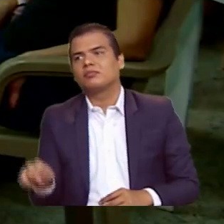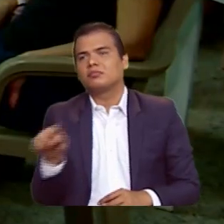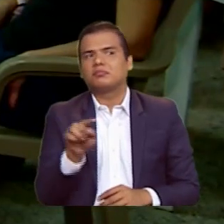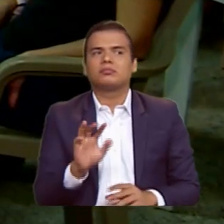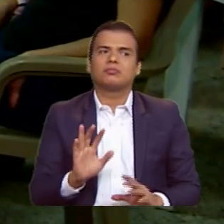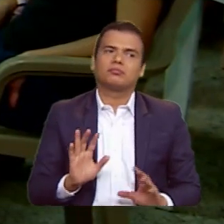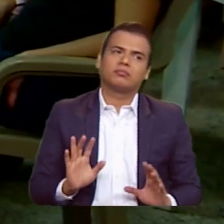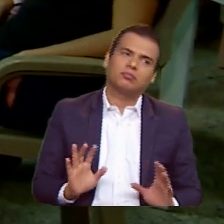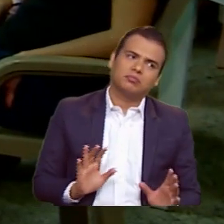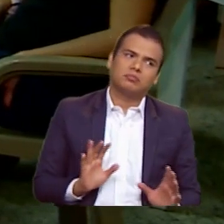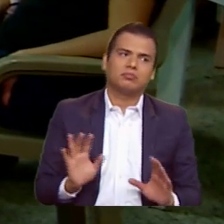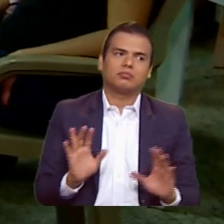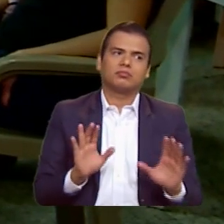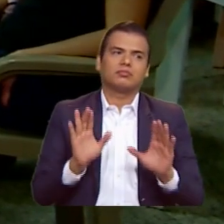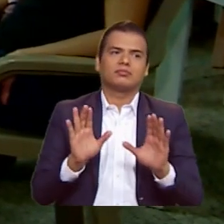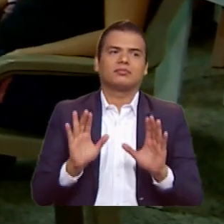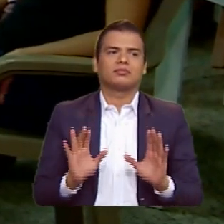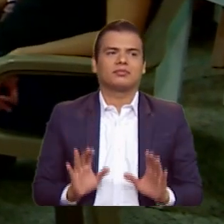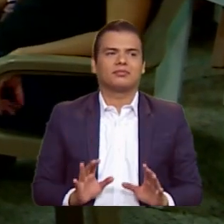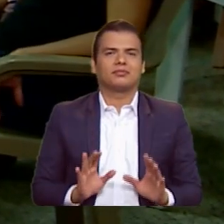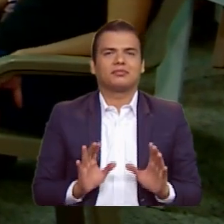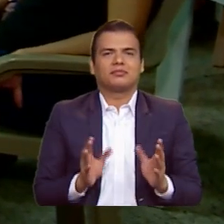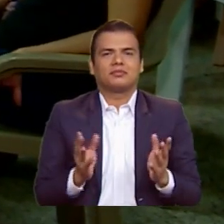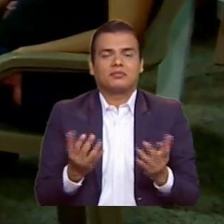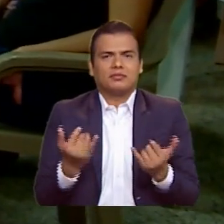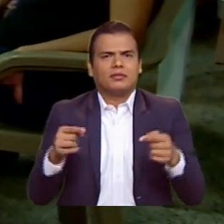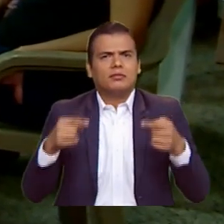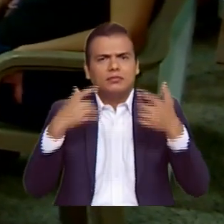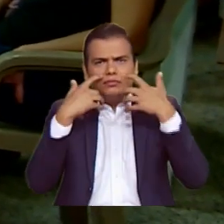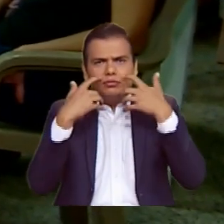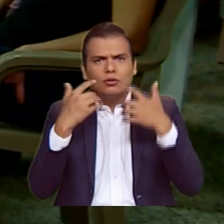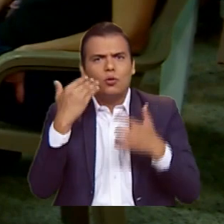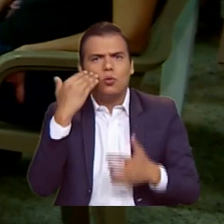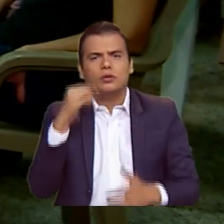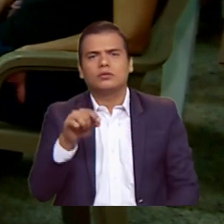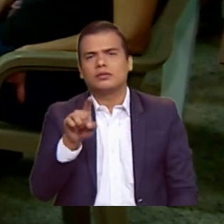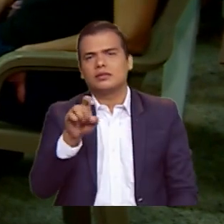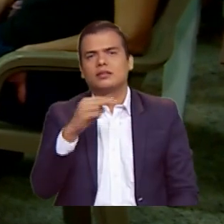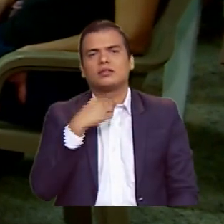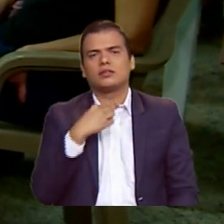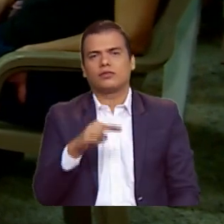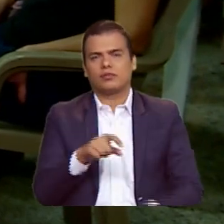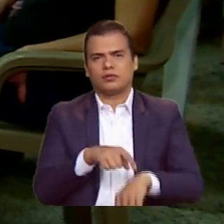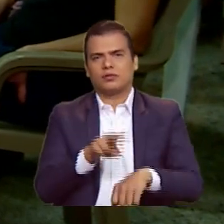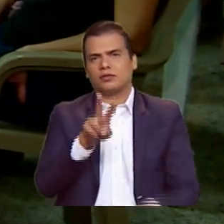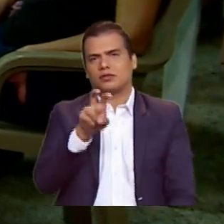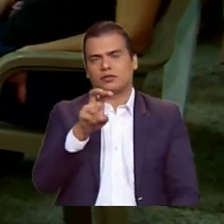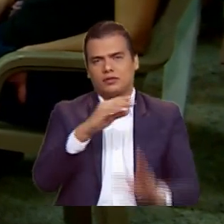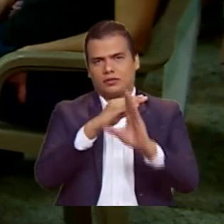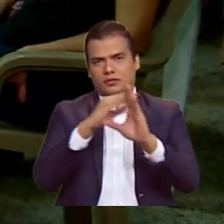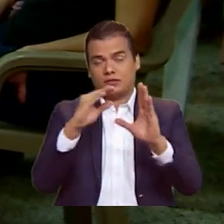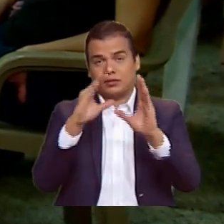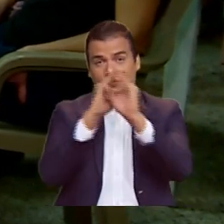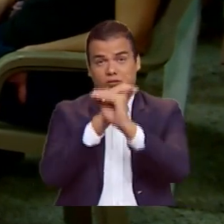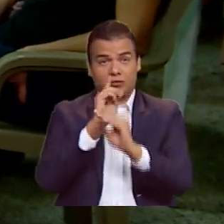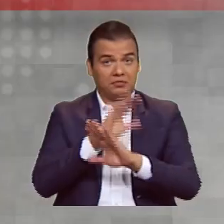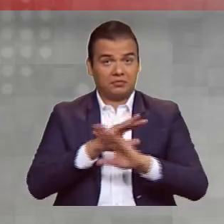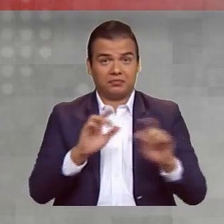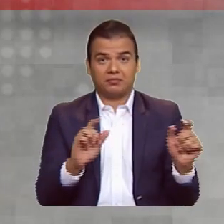es bastante agitado. Recordemos que el partido decisivo será el 6 de noviembre a las 7 y 15 de la noche. Yo me